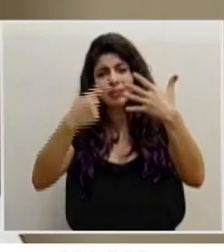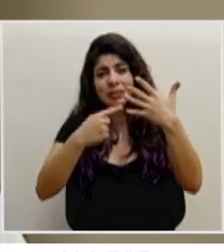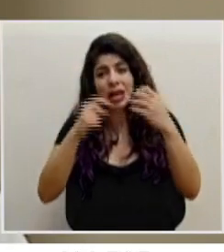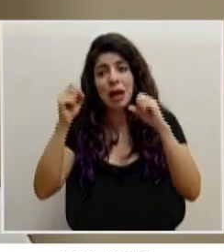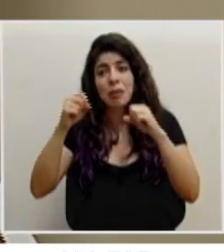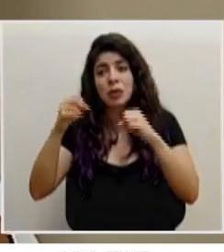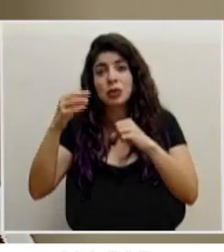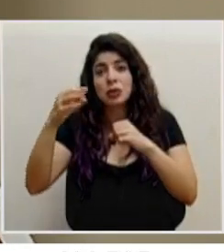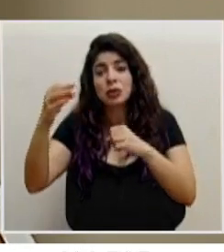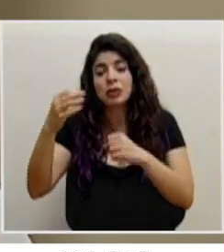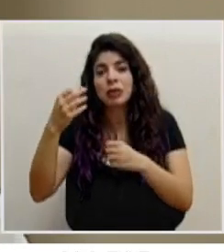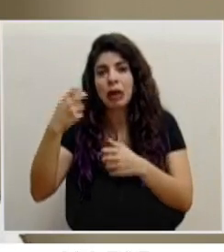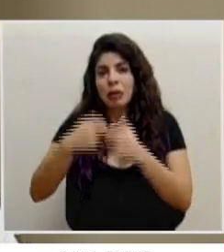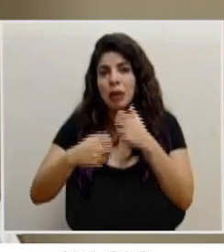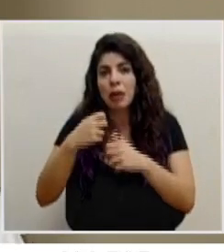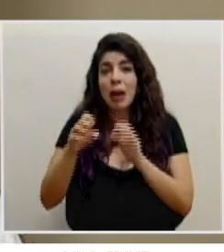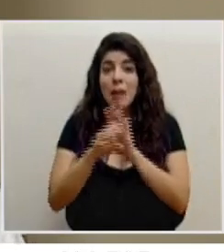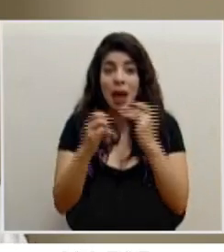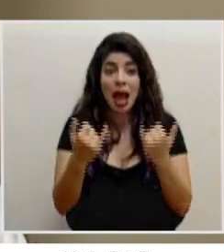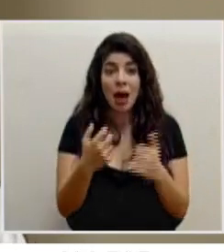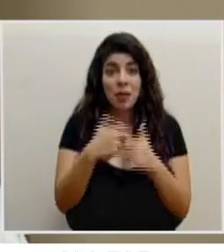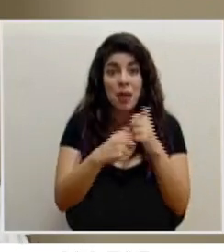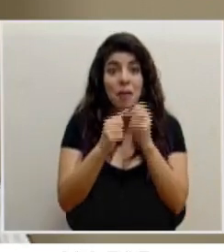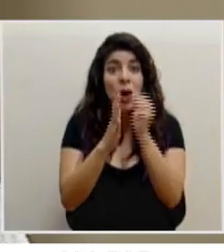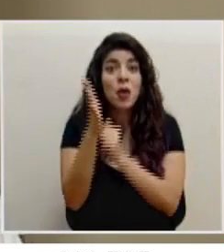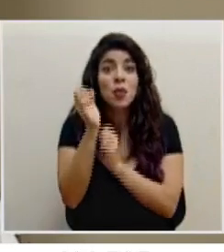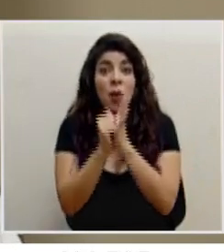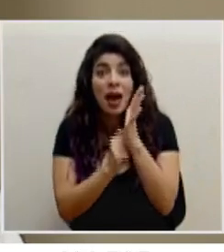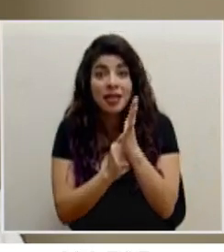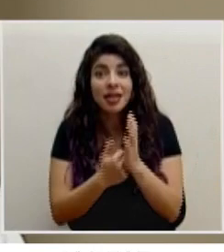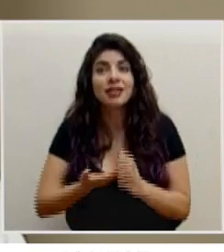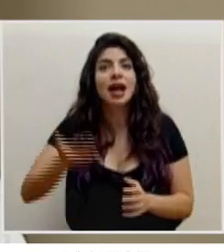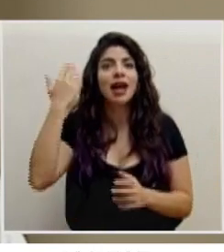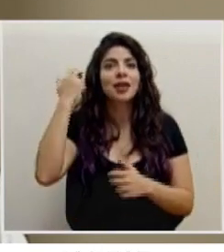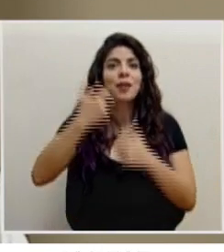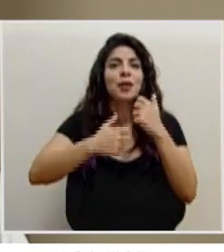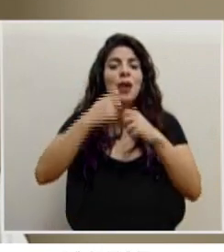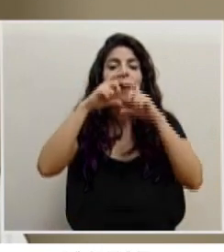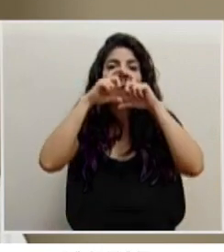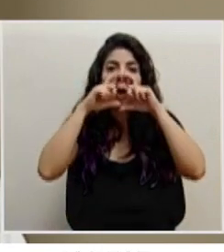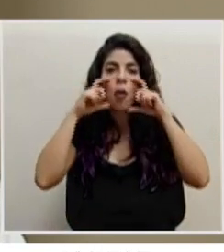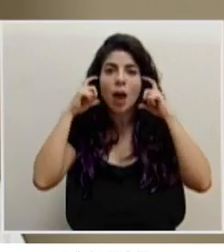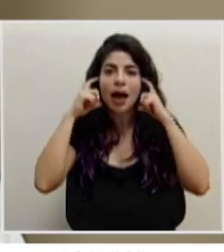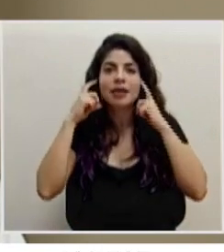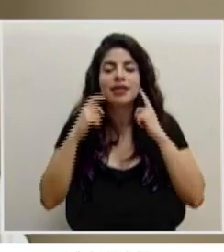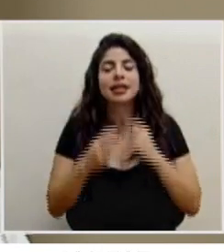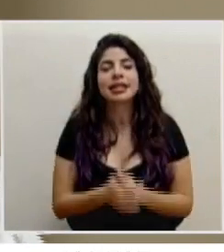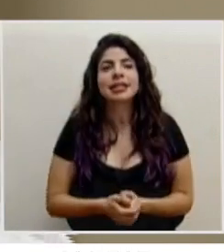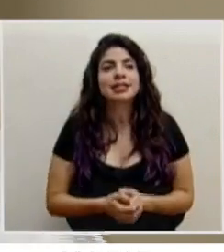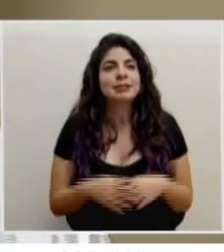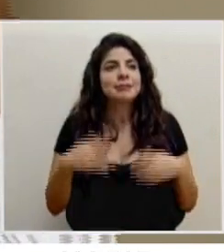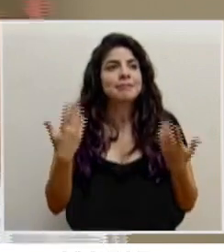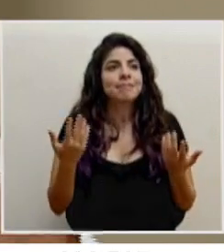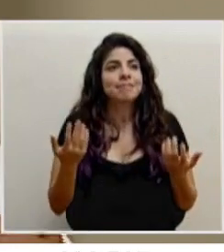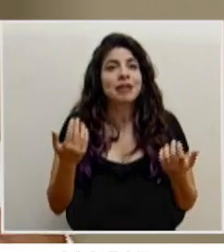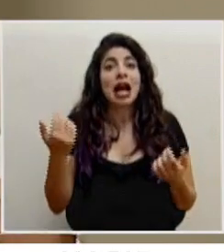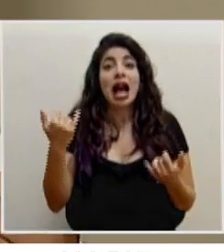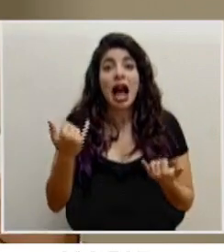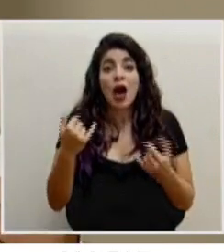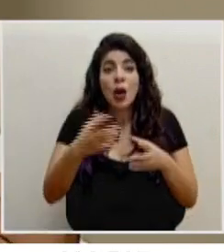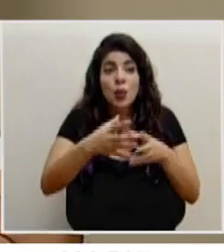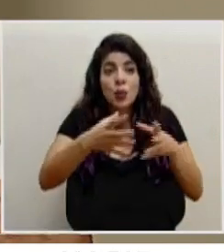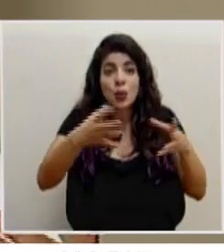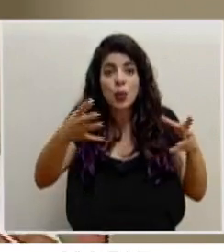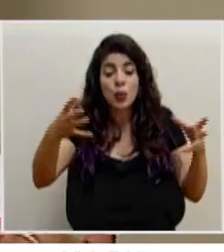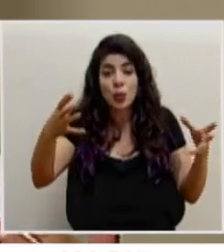escasear. En estos momentos hay un problema con guantes de nitrilo, como hubo con mascarillas en su determinado momento. Los casos están